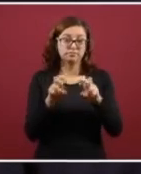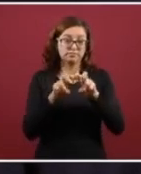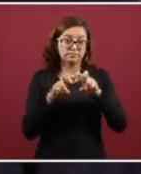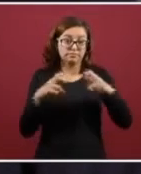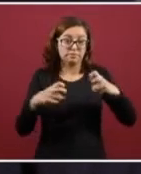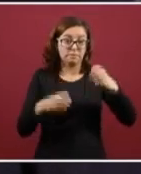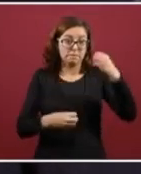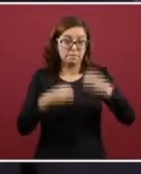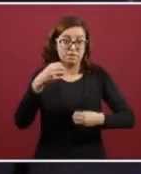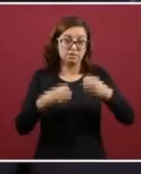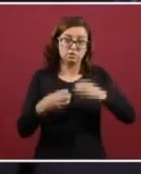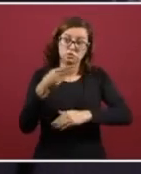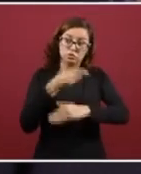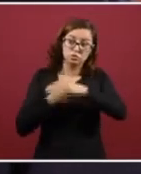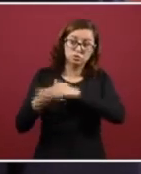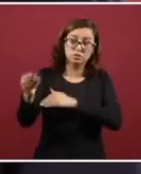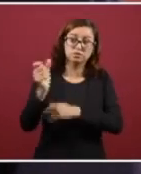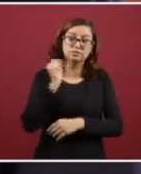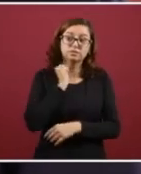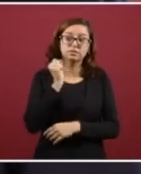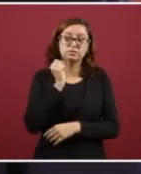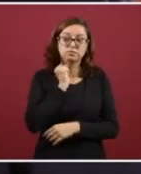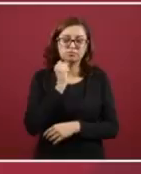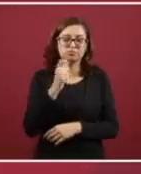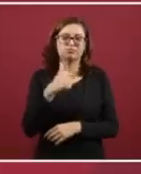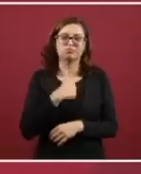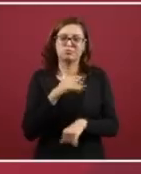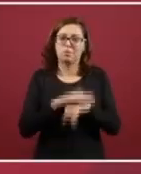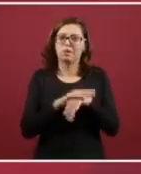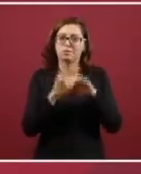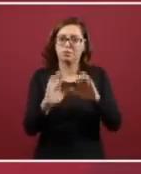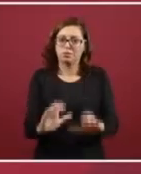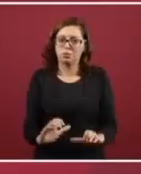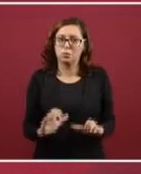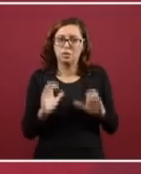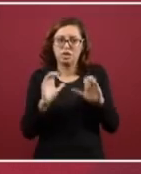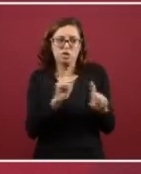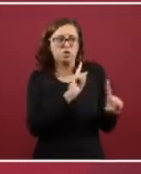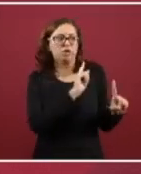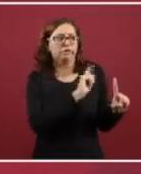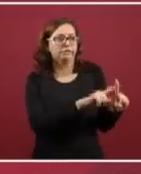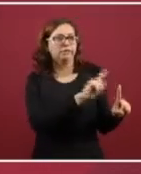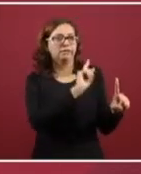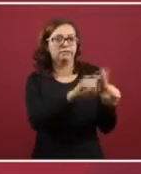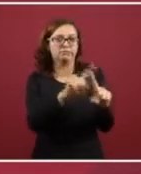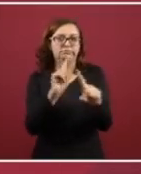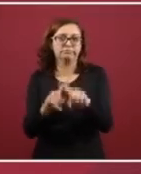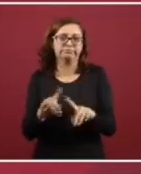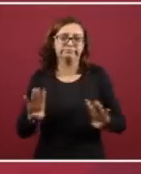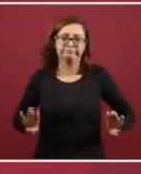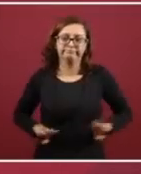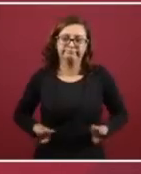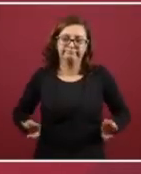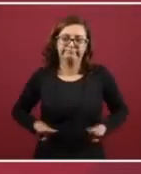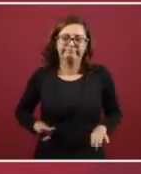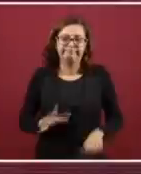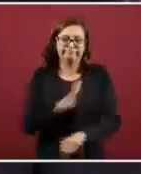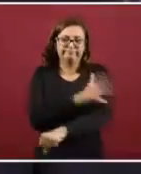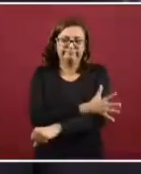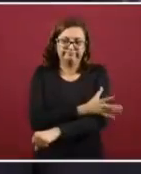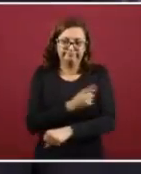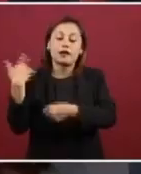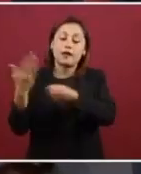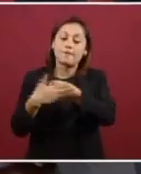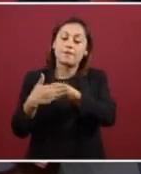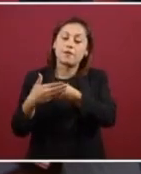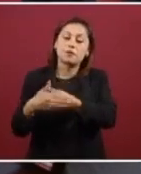elección de ministros, voy a cuidar que sea gente honorable. Asimismo, expresó